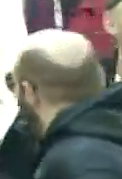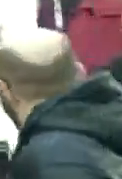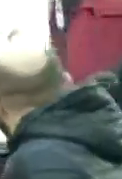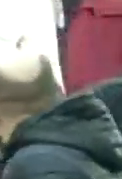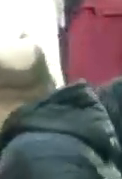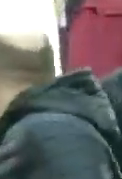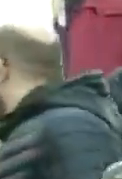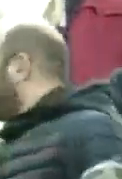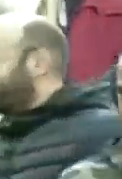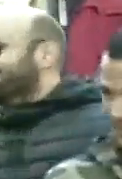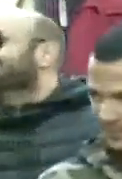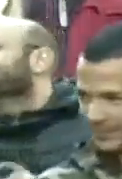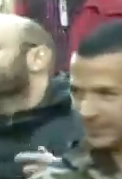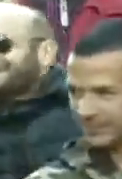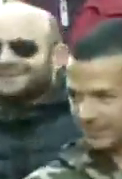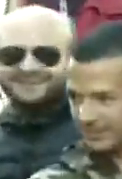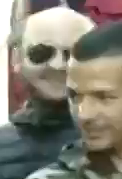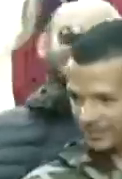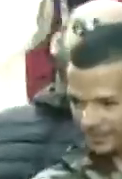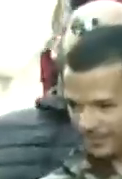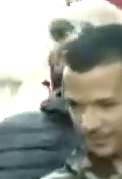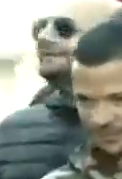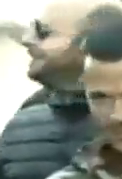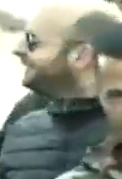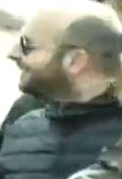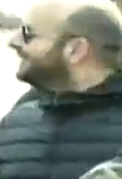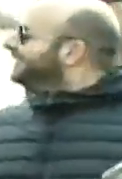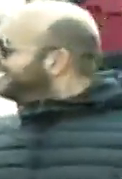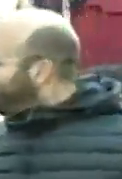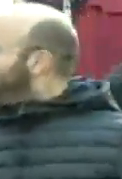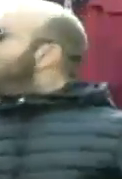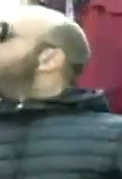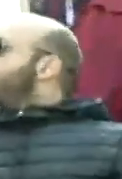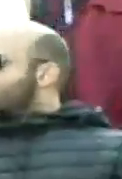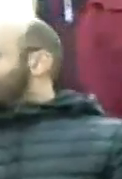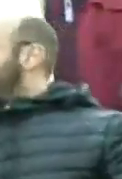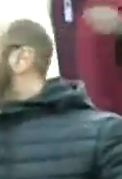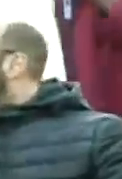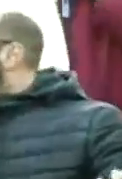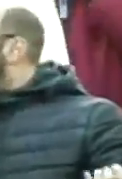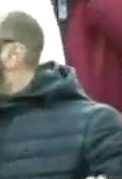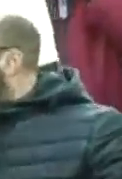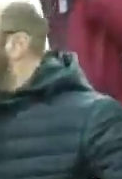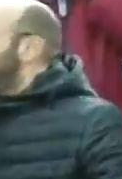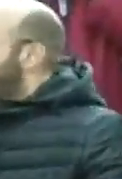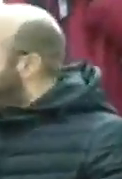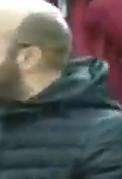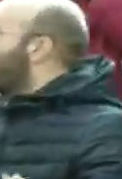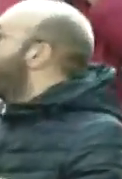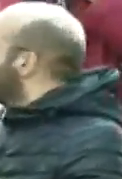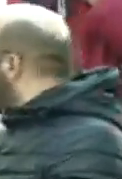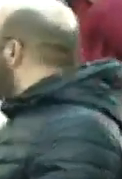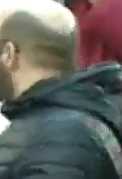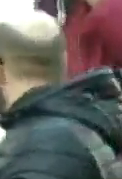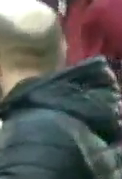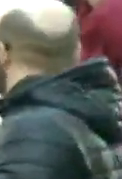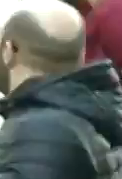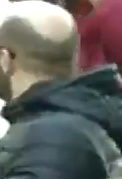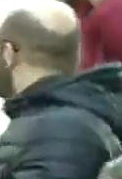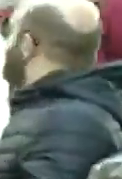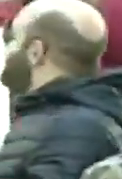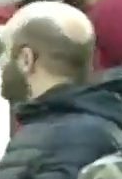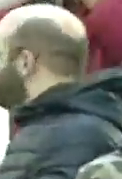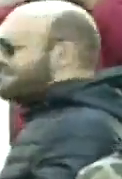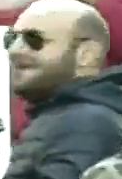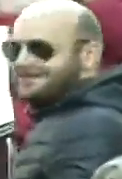lo ha recibido a brazos abiertos en esta fecha memorable. Y les ha pedido